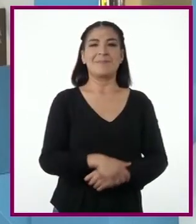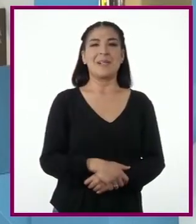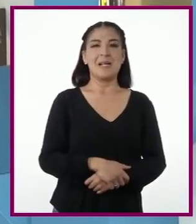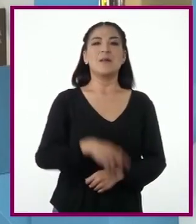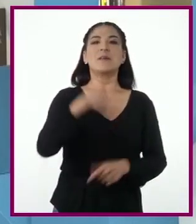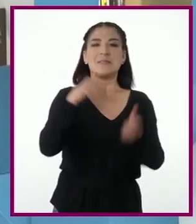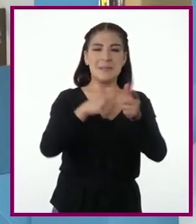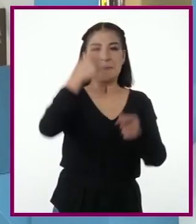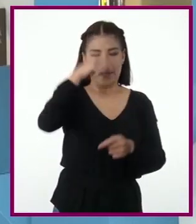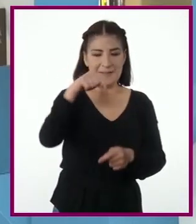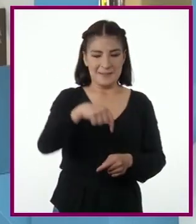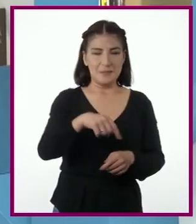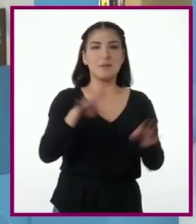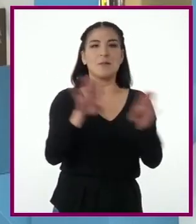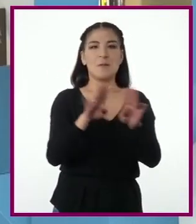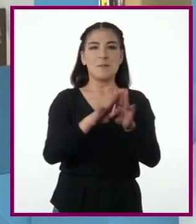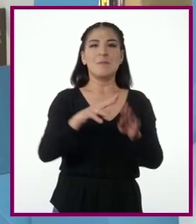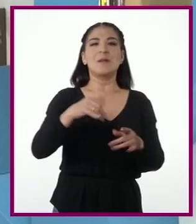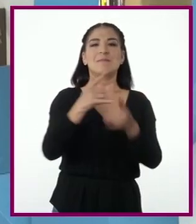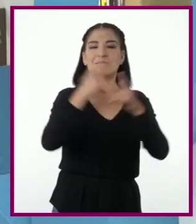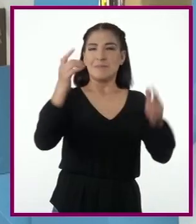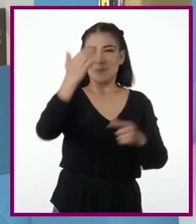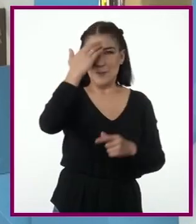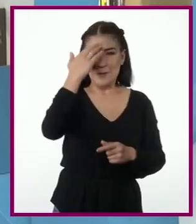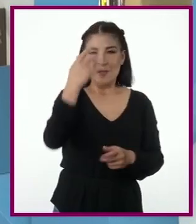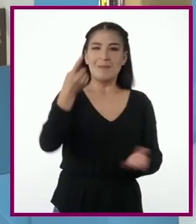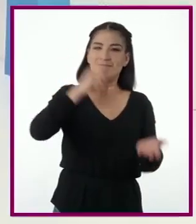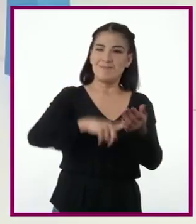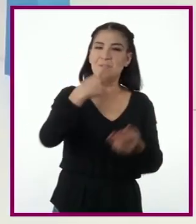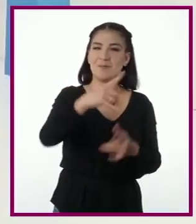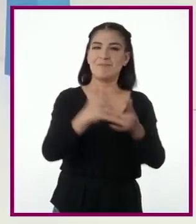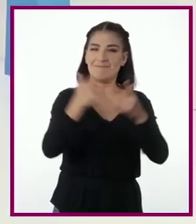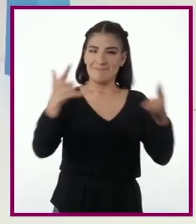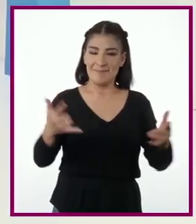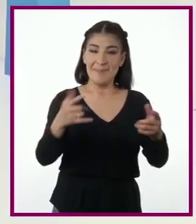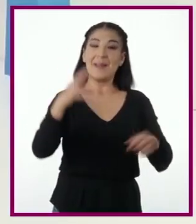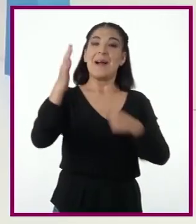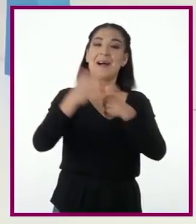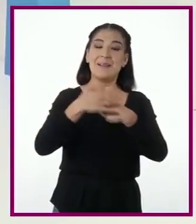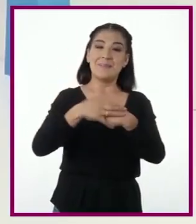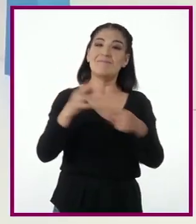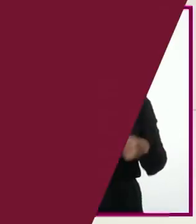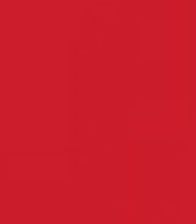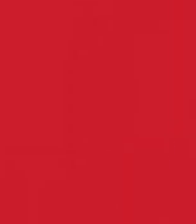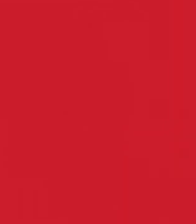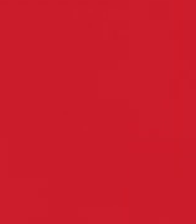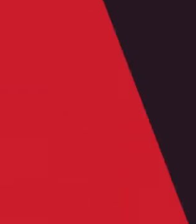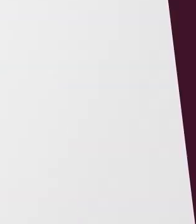para seguir conociendo a México a través de su historia. ¡Hasta pronto!